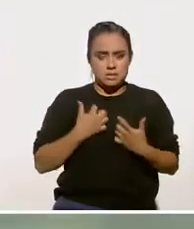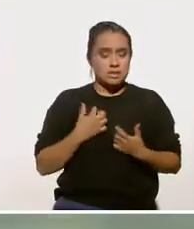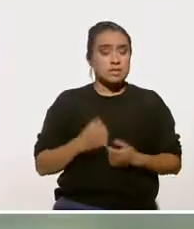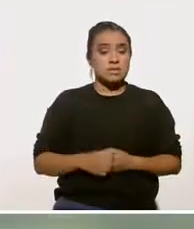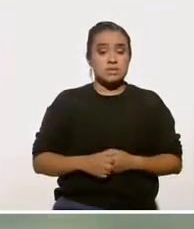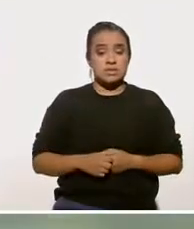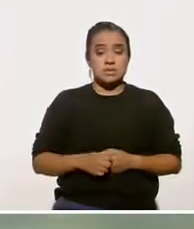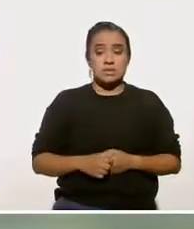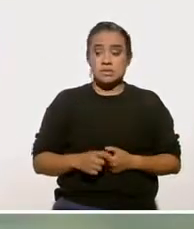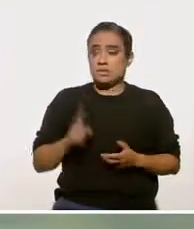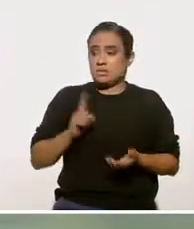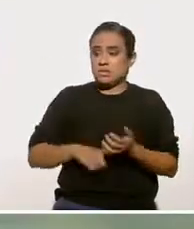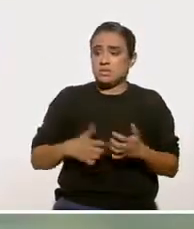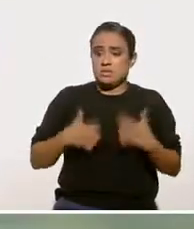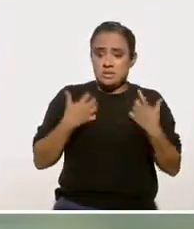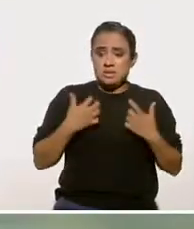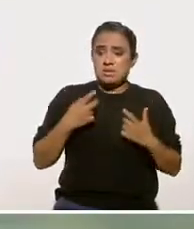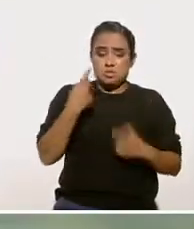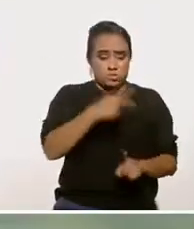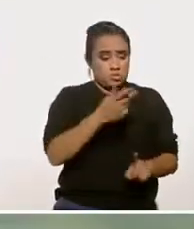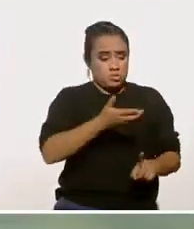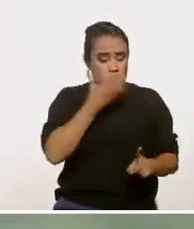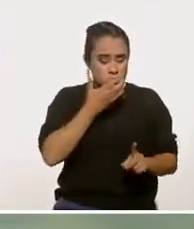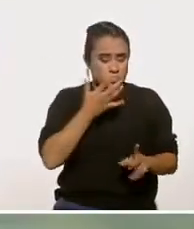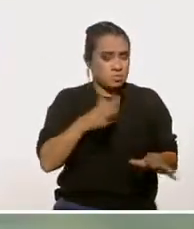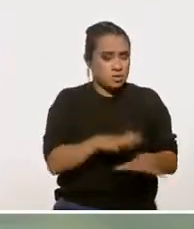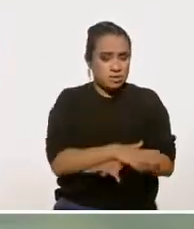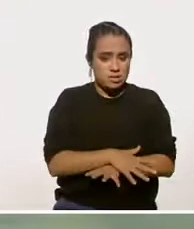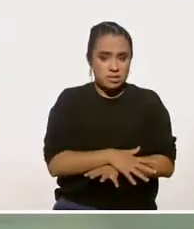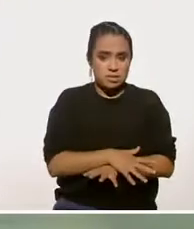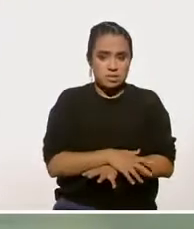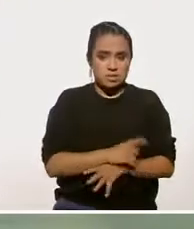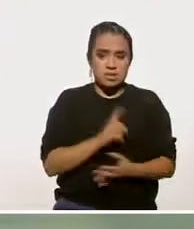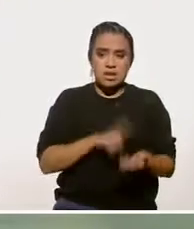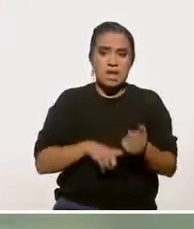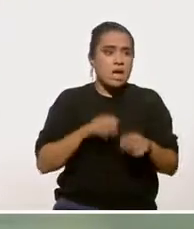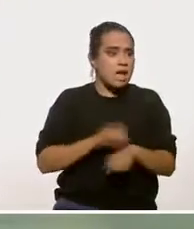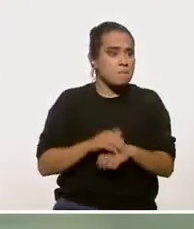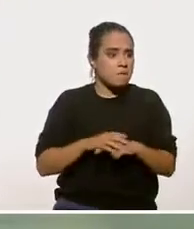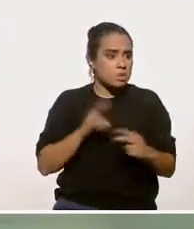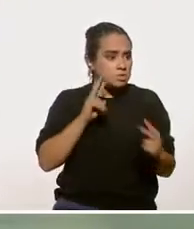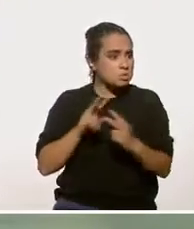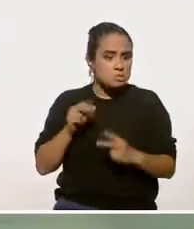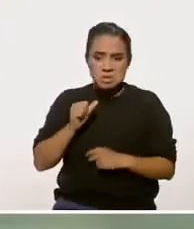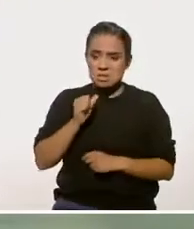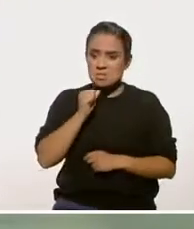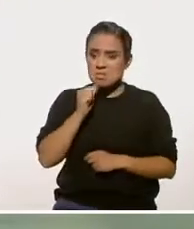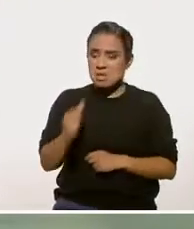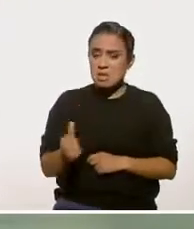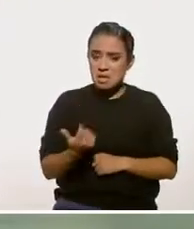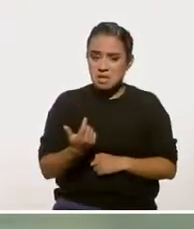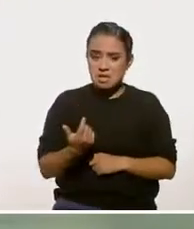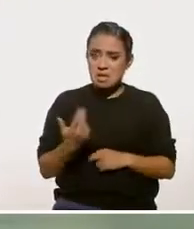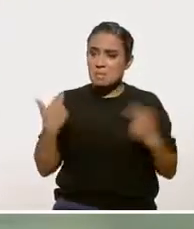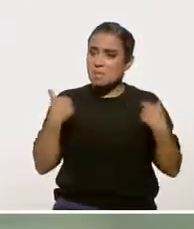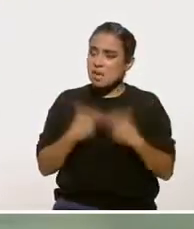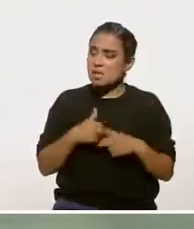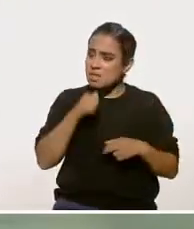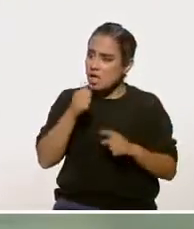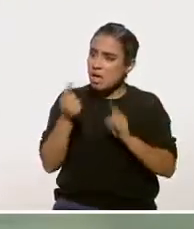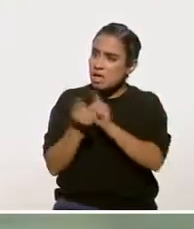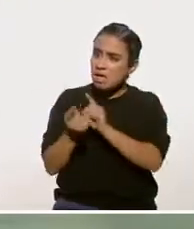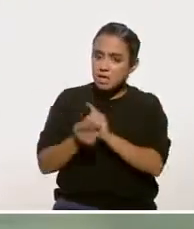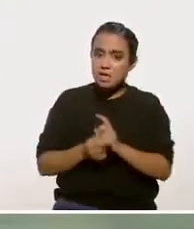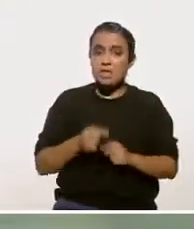enojados con el mundo, cambiaron las rutinas, o sea, no están viendo a sus amigos, amigas, ya no están viendo a sus maestras, están